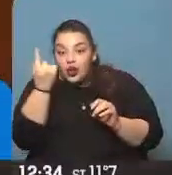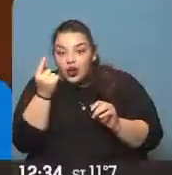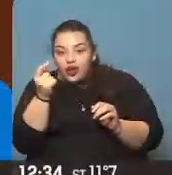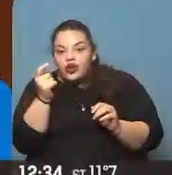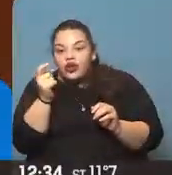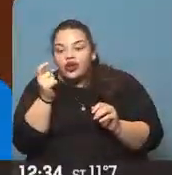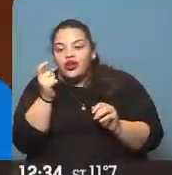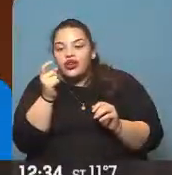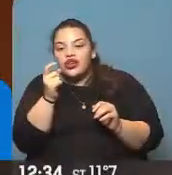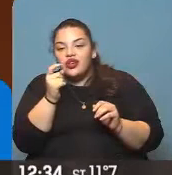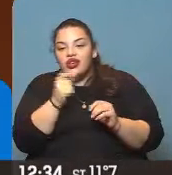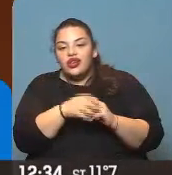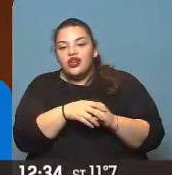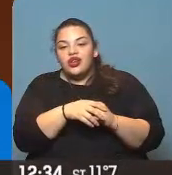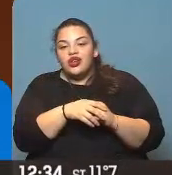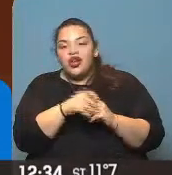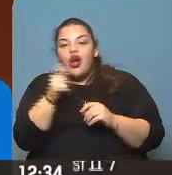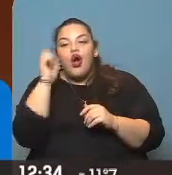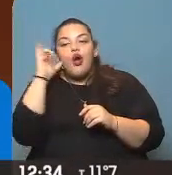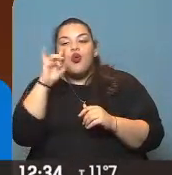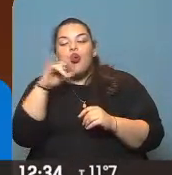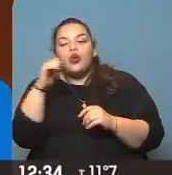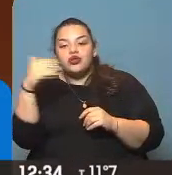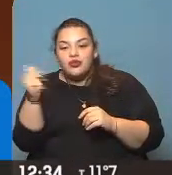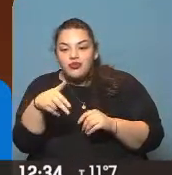las mujeres 48